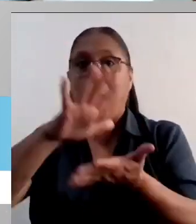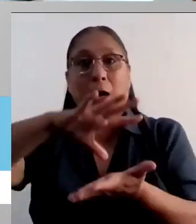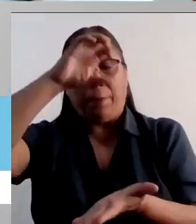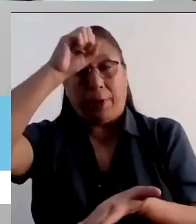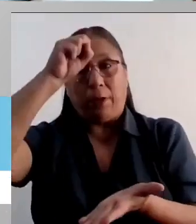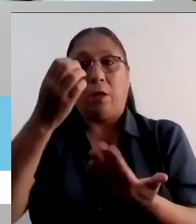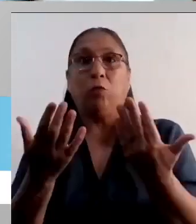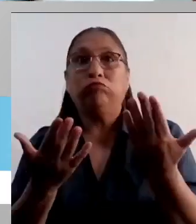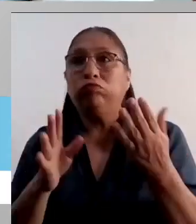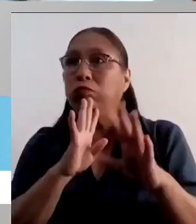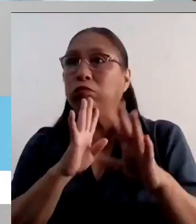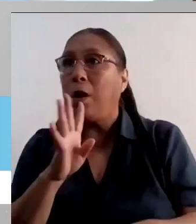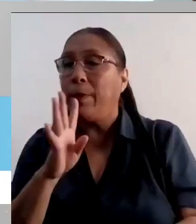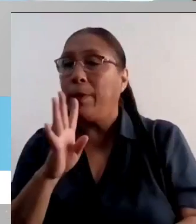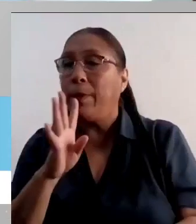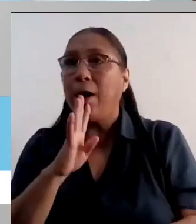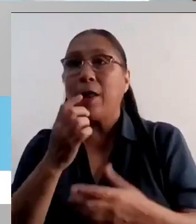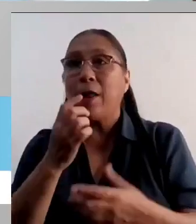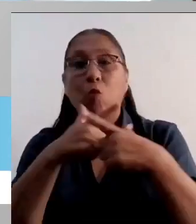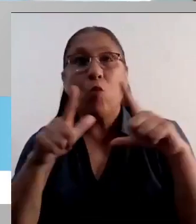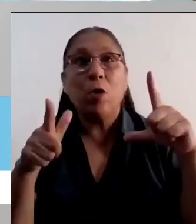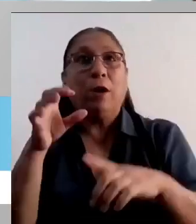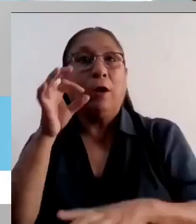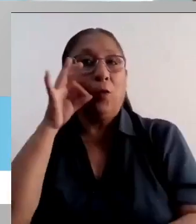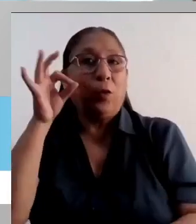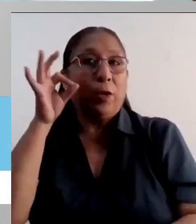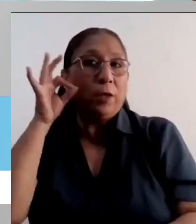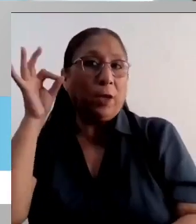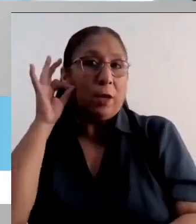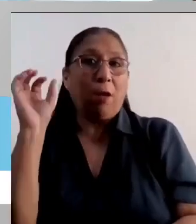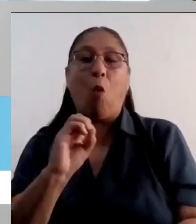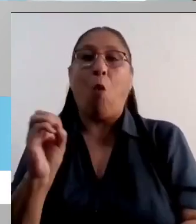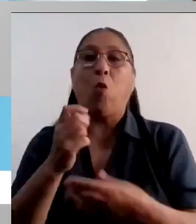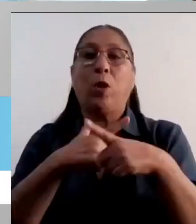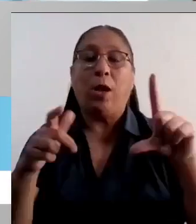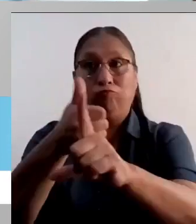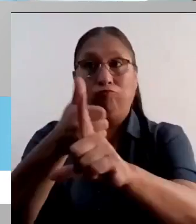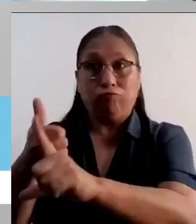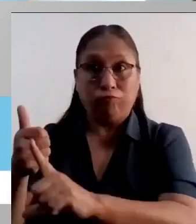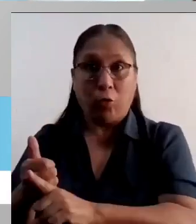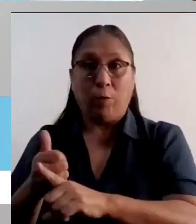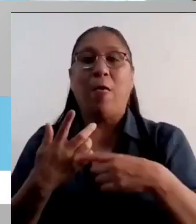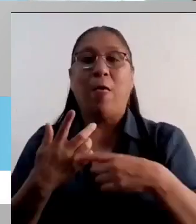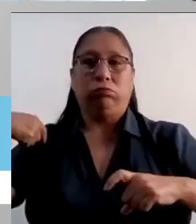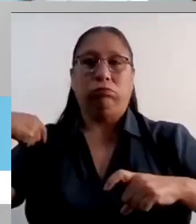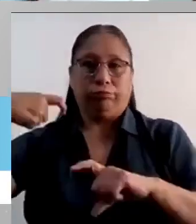hablar en una lengua indígena, ¿no? O en una lengua originaria distinta al castellano.